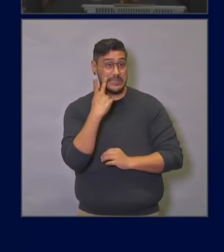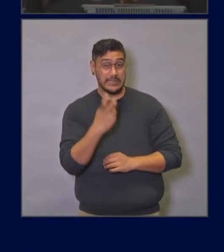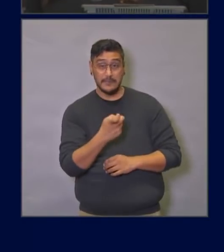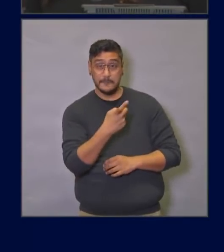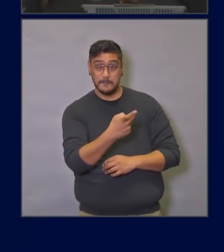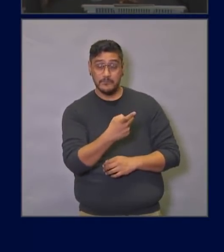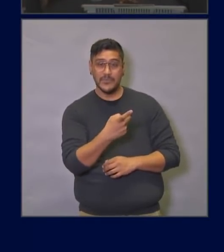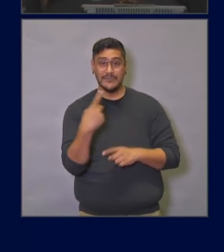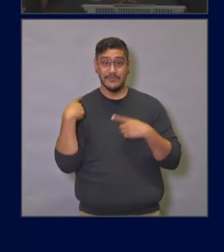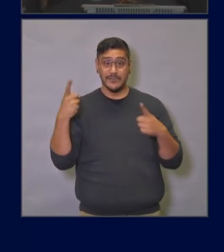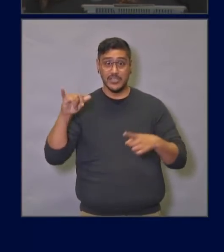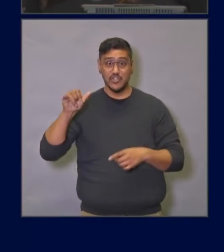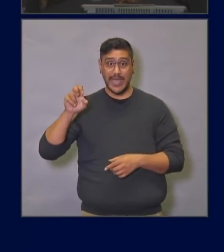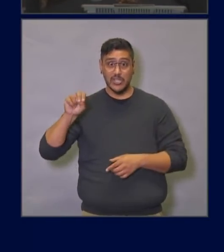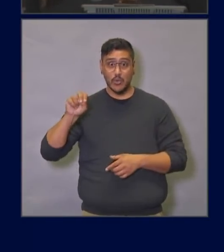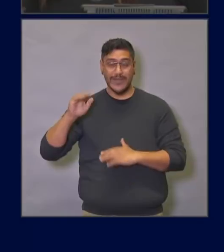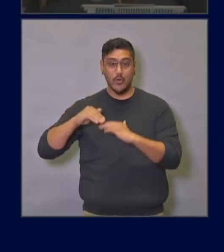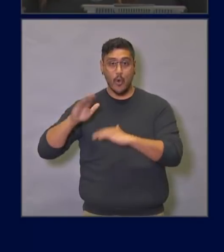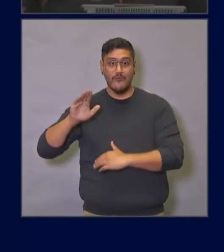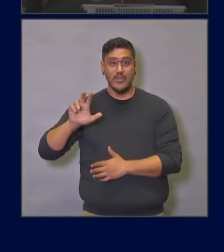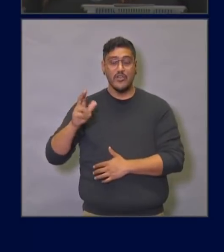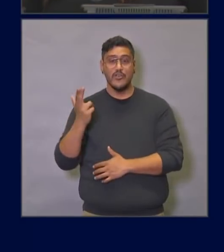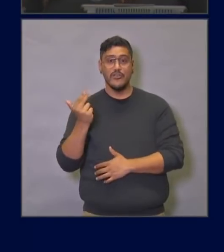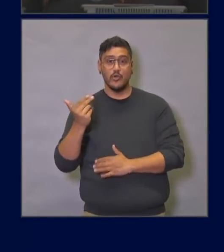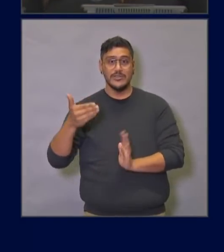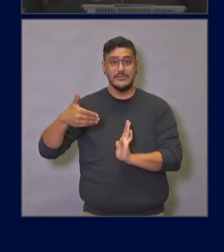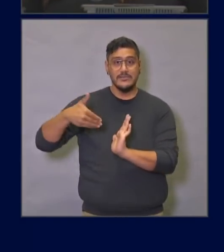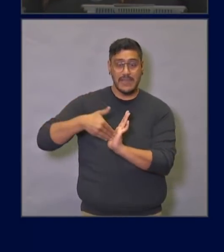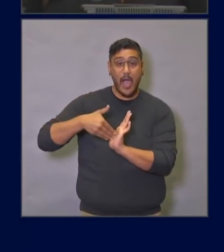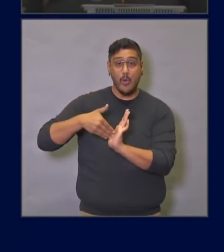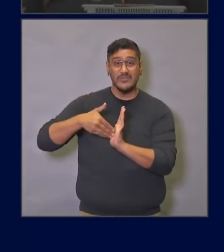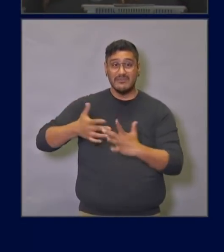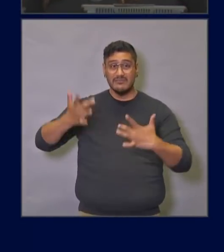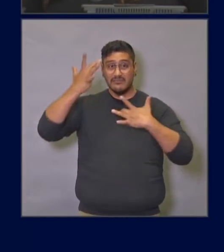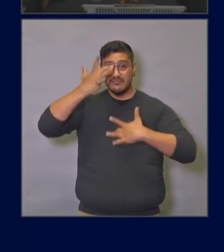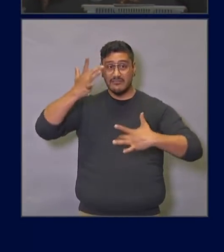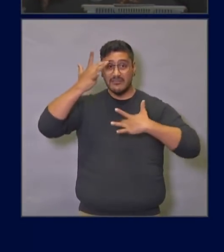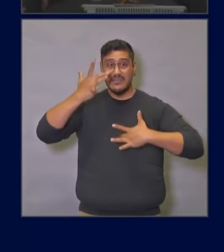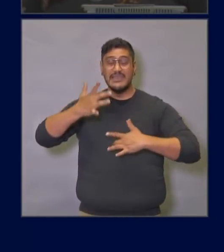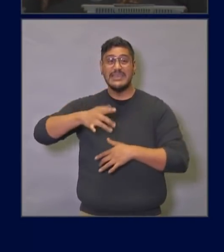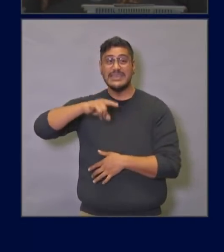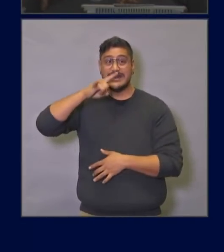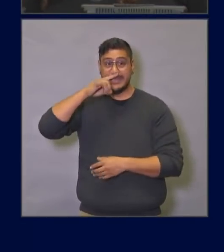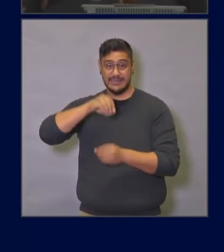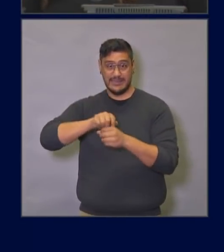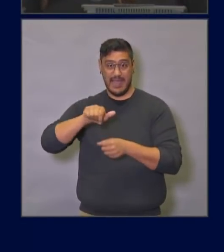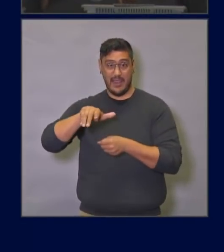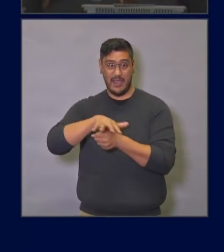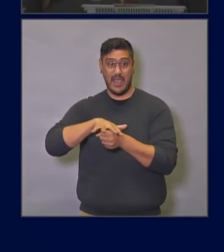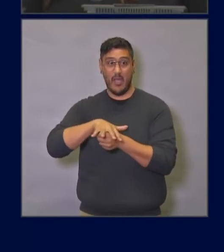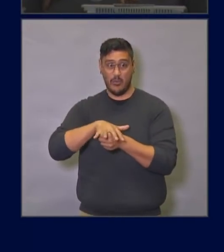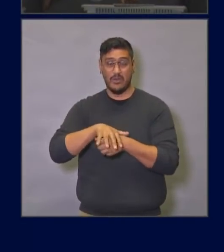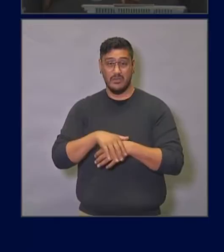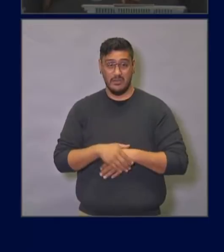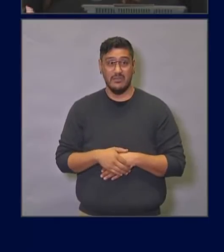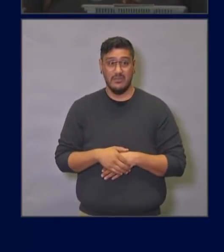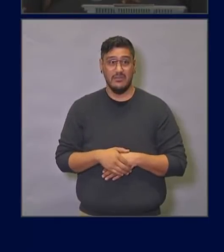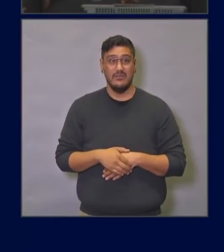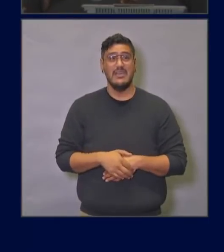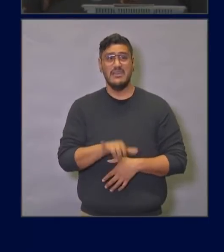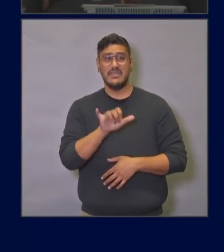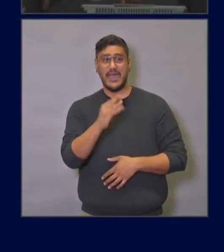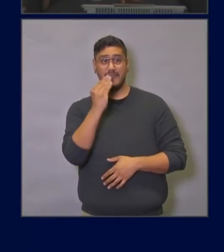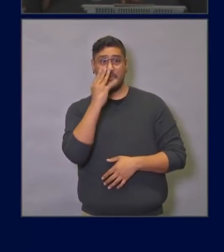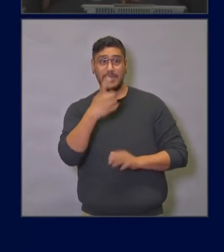desde enero se han registrado más de 13,000 casos de COVID-19 en niños en el condado de Los Ángeles. Estos